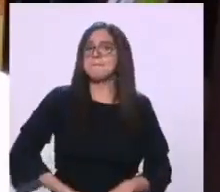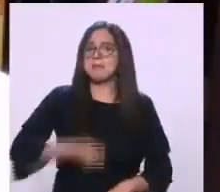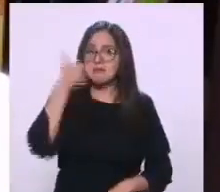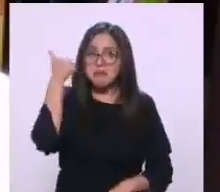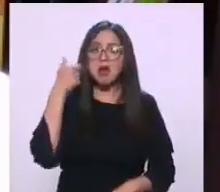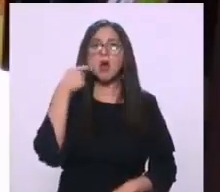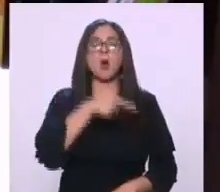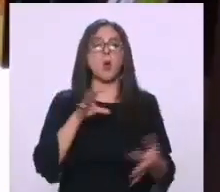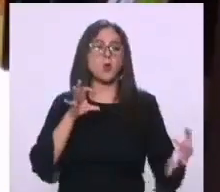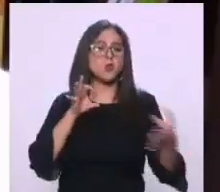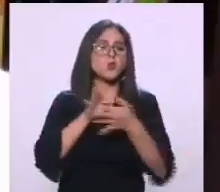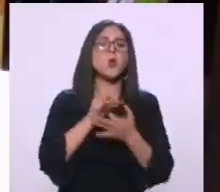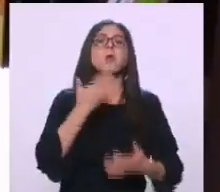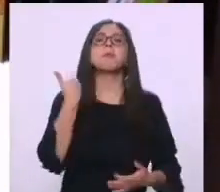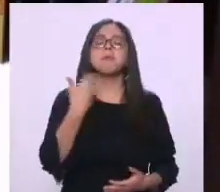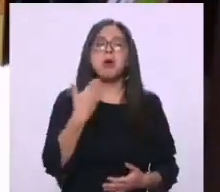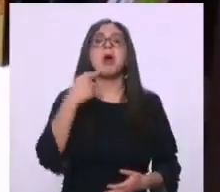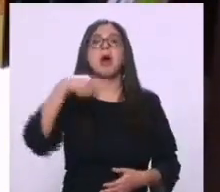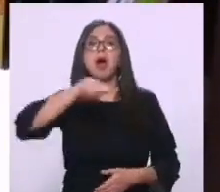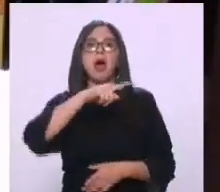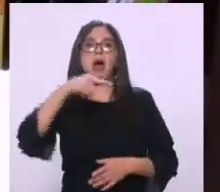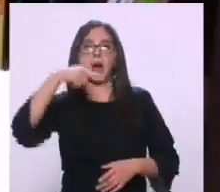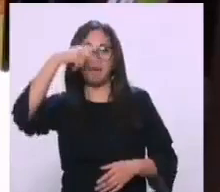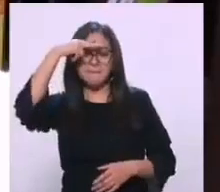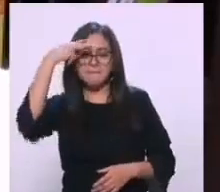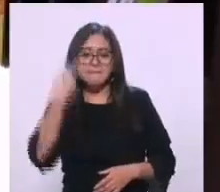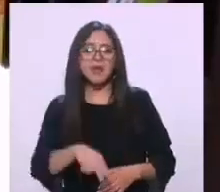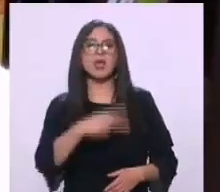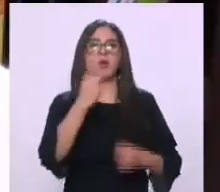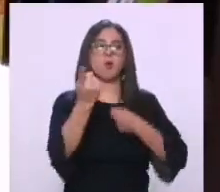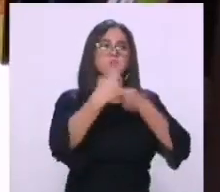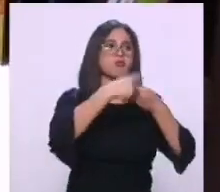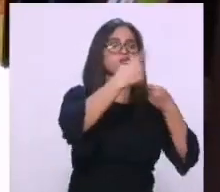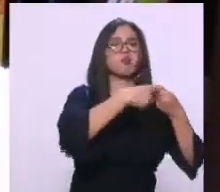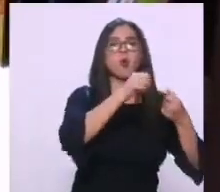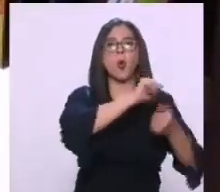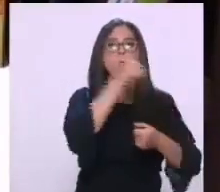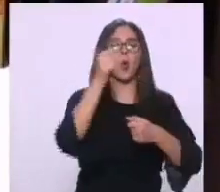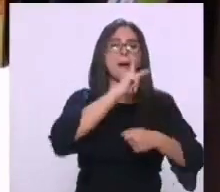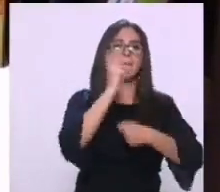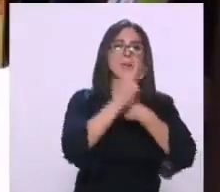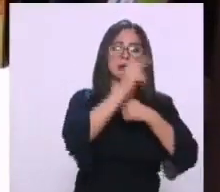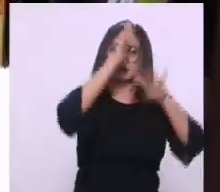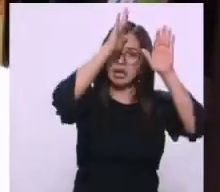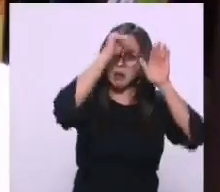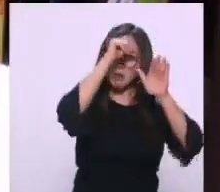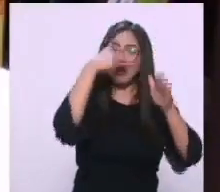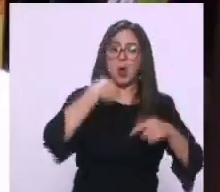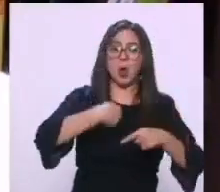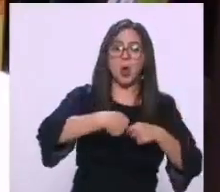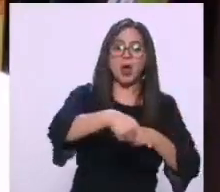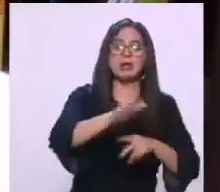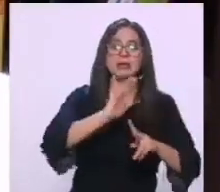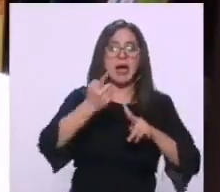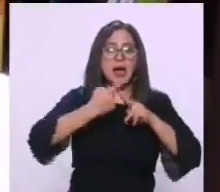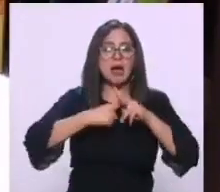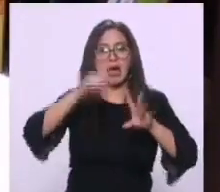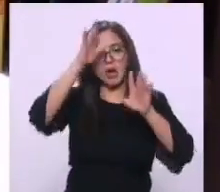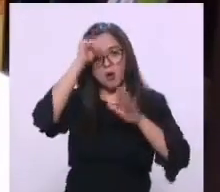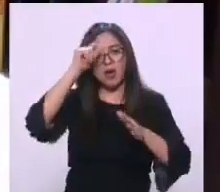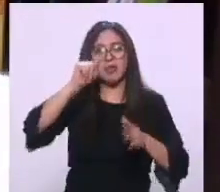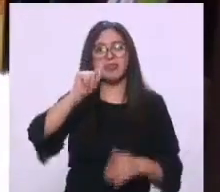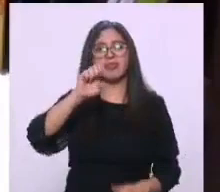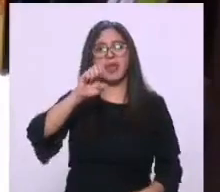bueno tener aliados, es muy bueno saber que estamos por entrar ya con la vigencia del TEMEC, el día 1